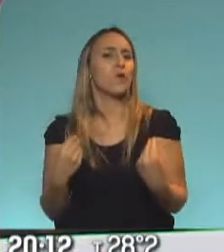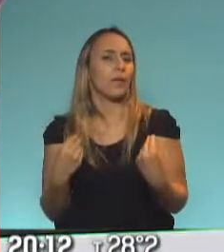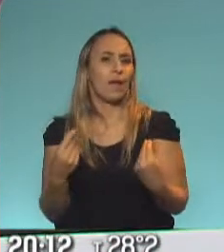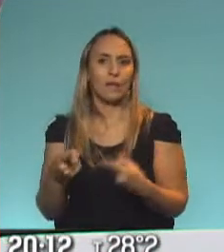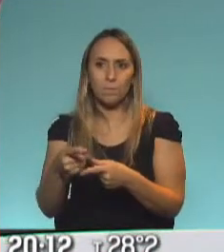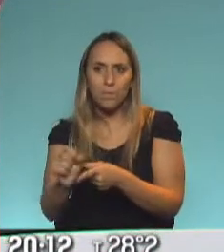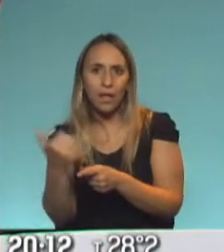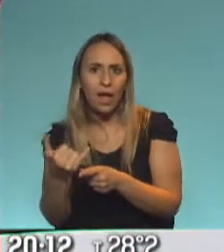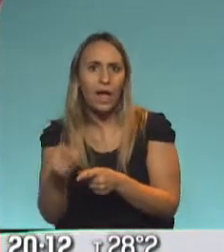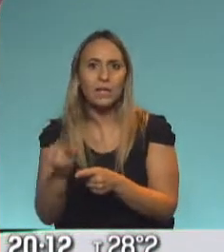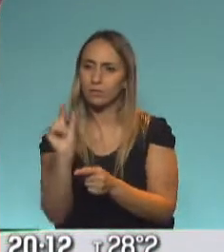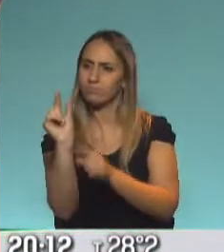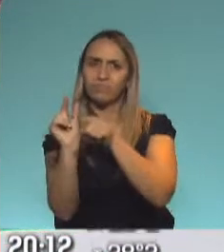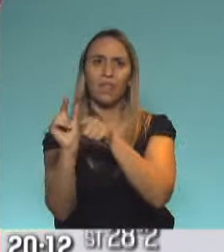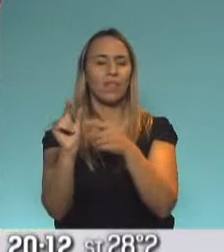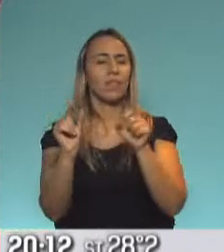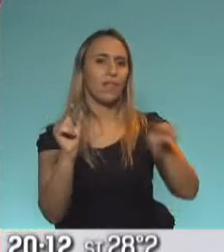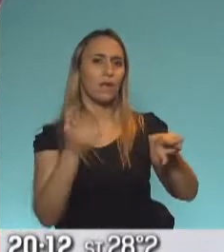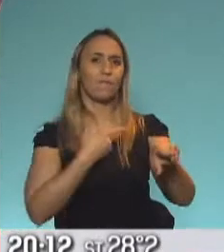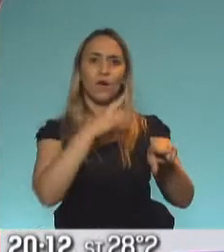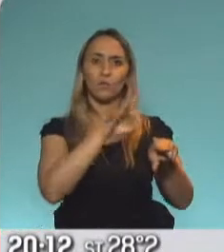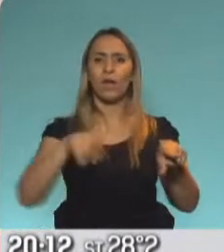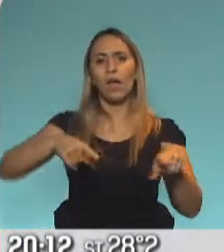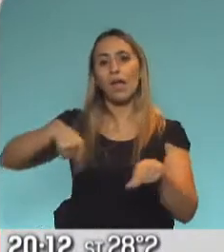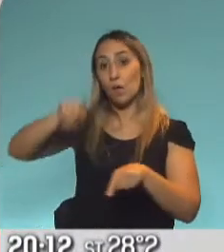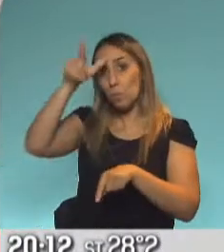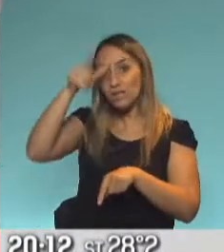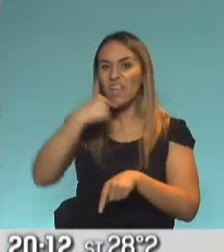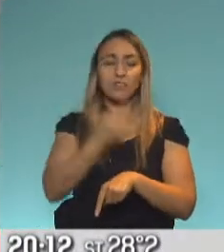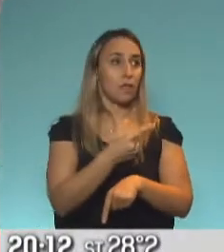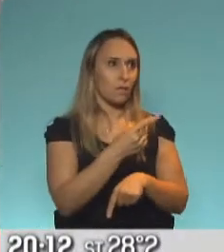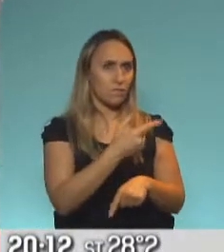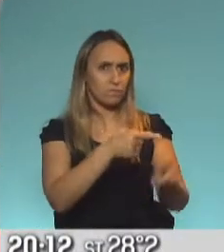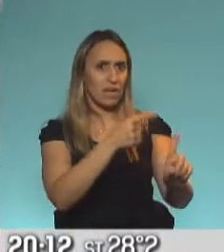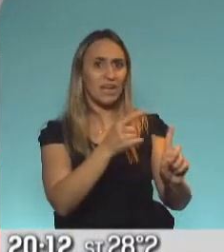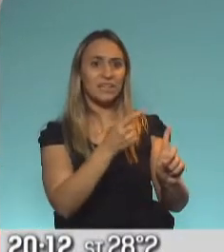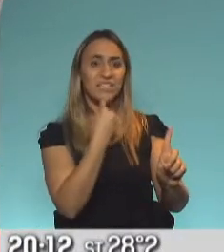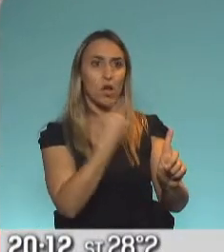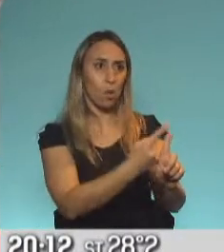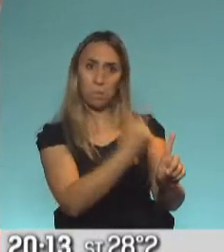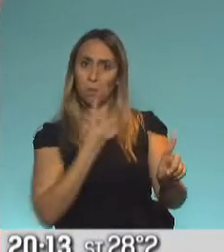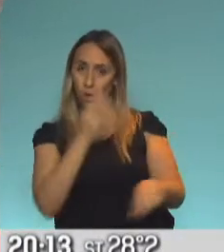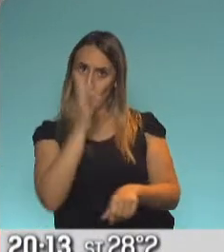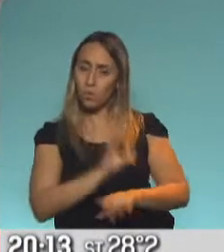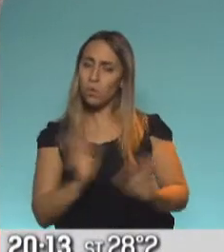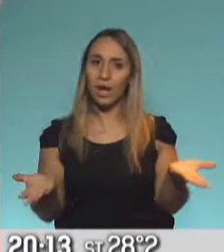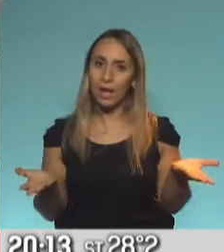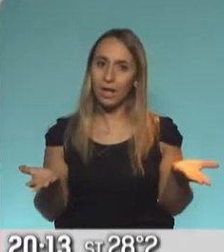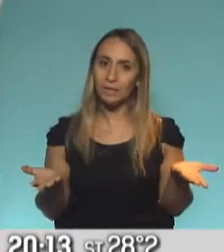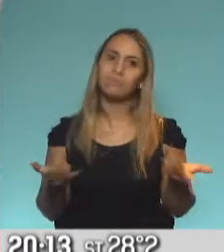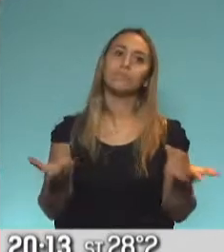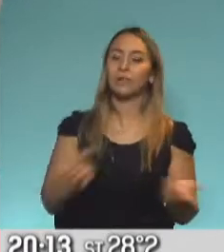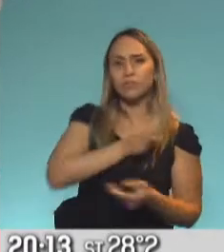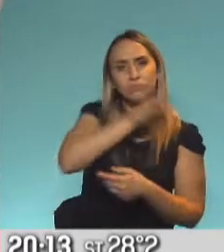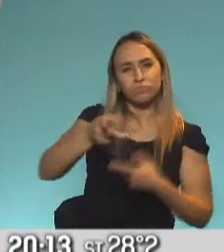consigo, si él nunca estuvo en ese lugar. No hay una respuesta a eso. Bueno, por eso allanaron hoy. Van a encontrar respuestas y es difícil suponerlo.